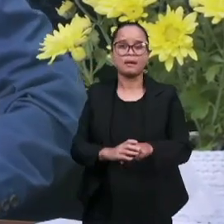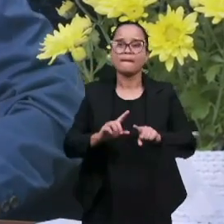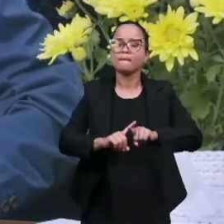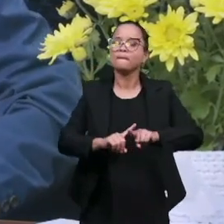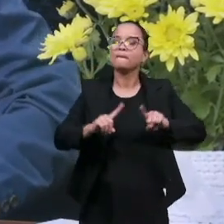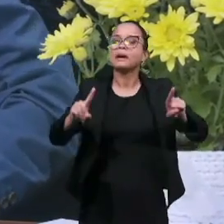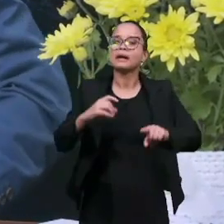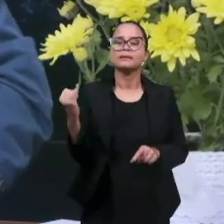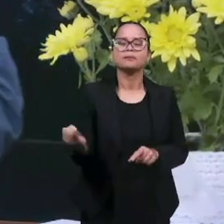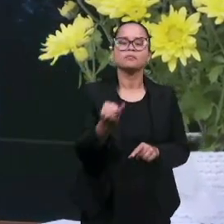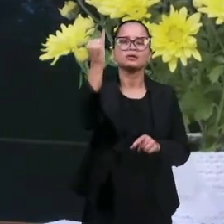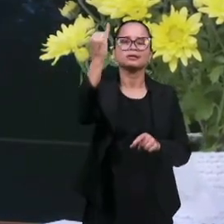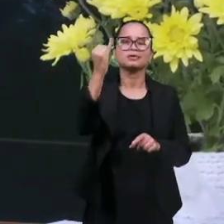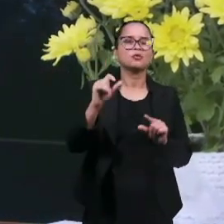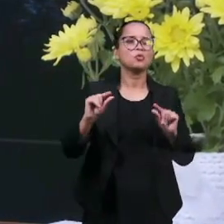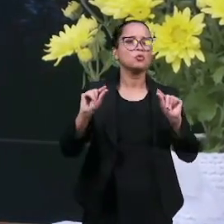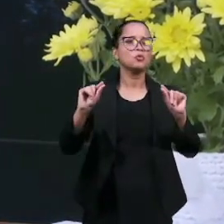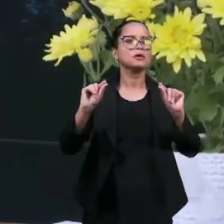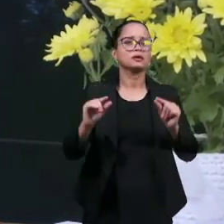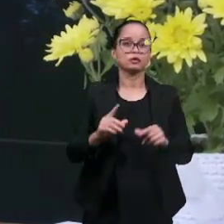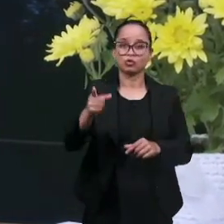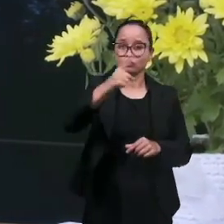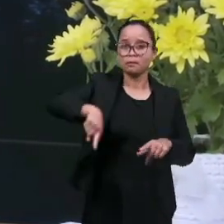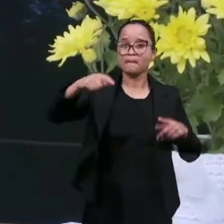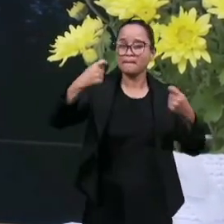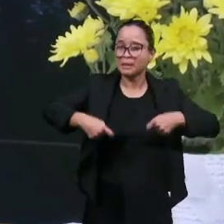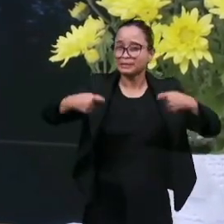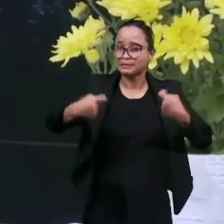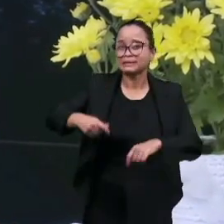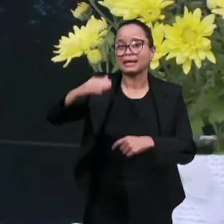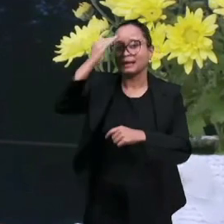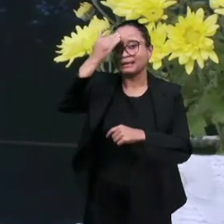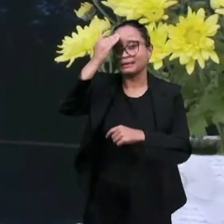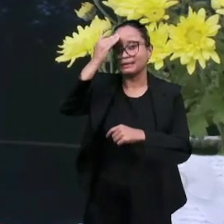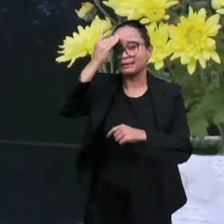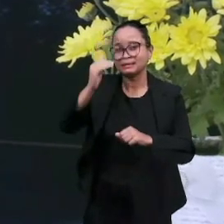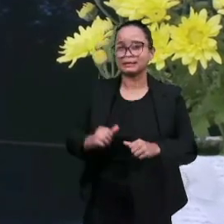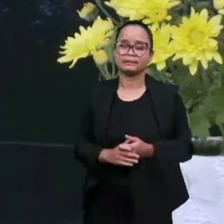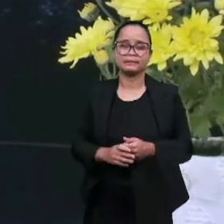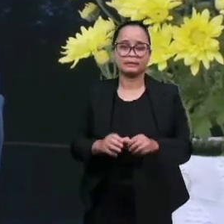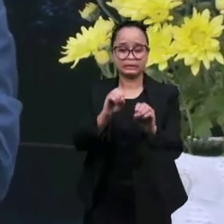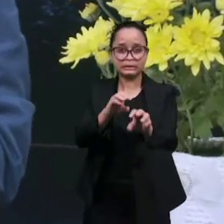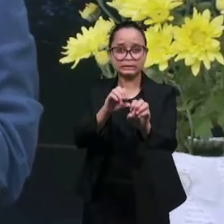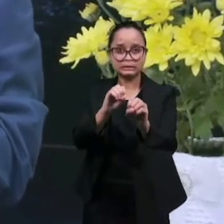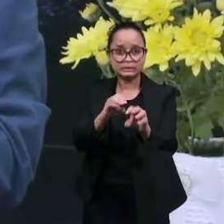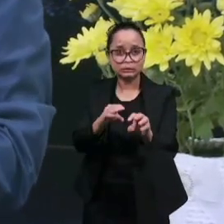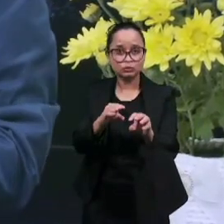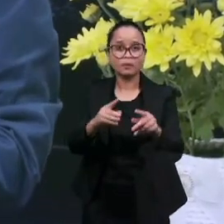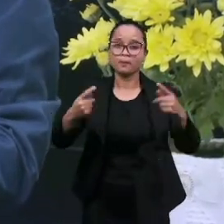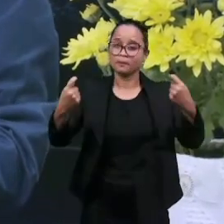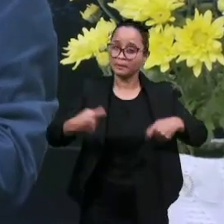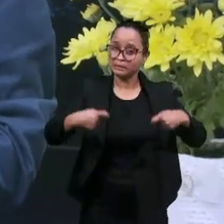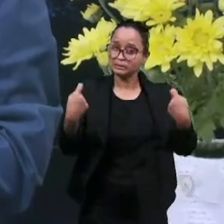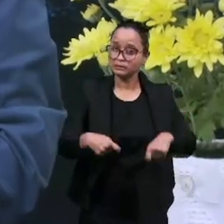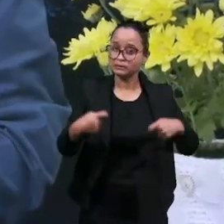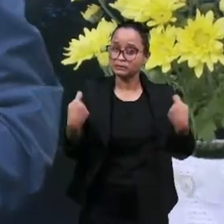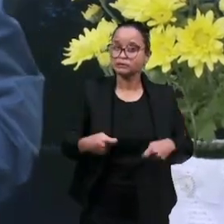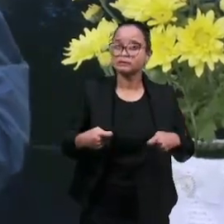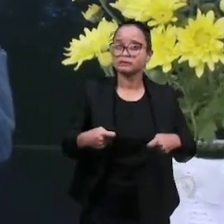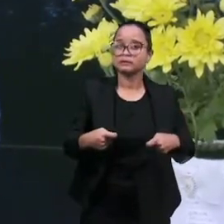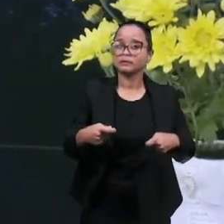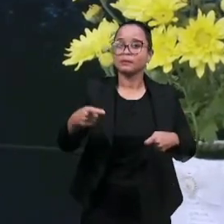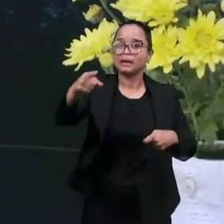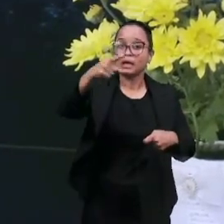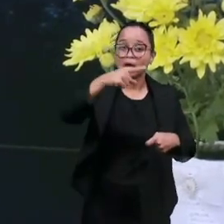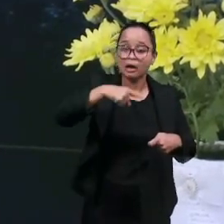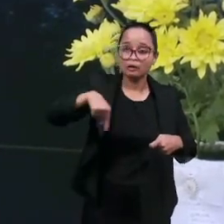hermanos, es entender la enseñanza que es necesaria para la iglesia de nuestros